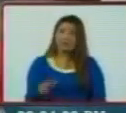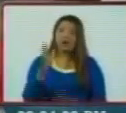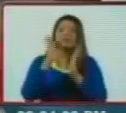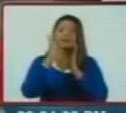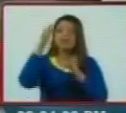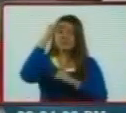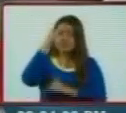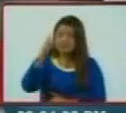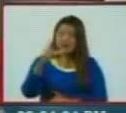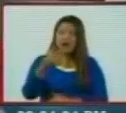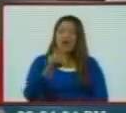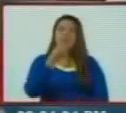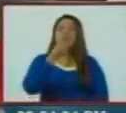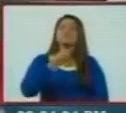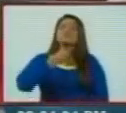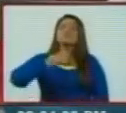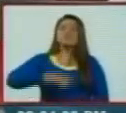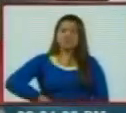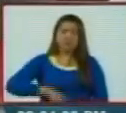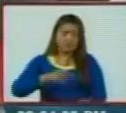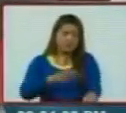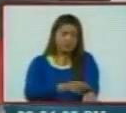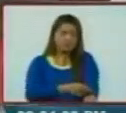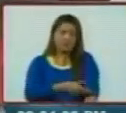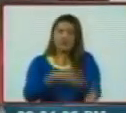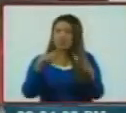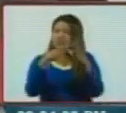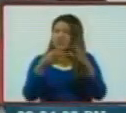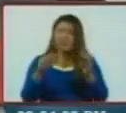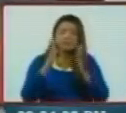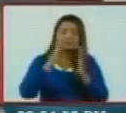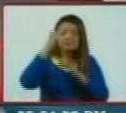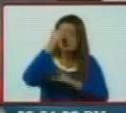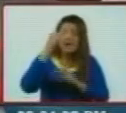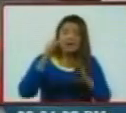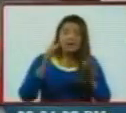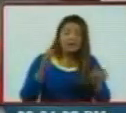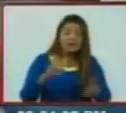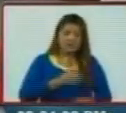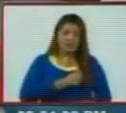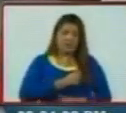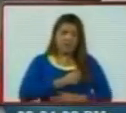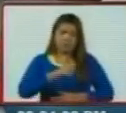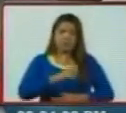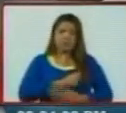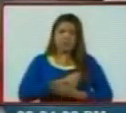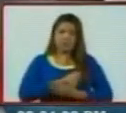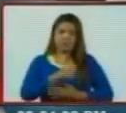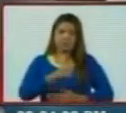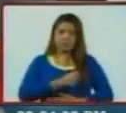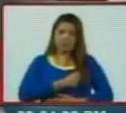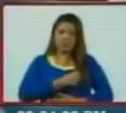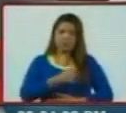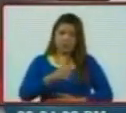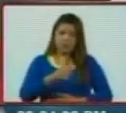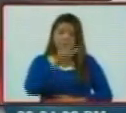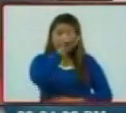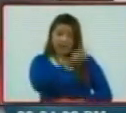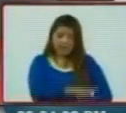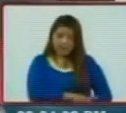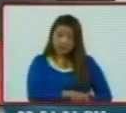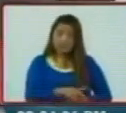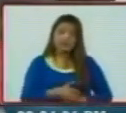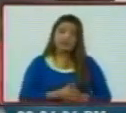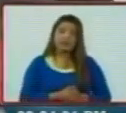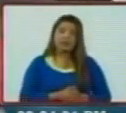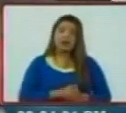fue intubado, se tomó una vía central, se hizo todas las maniobras de reanimación cardiopulmonar y bioquímica para este tipo de pacientes. El